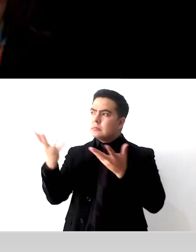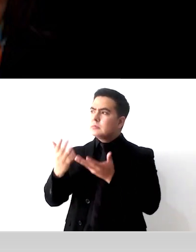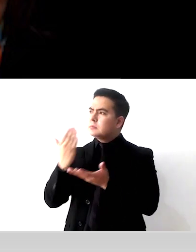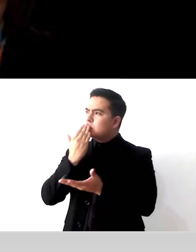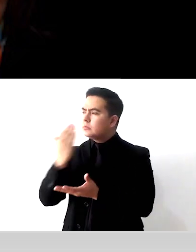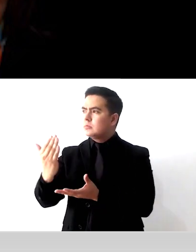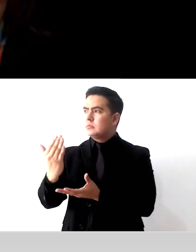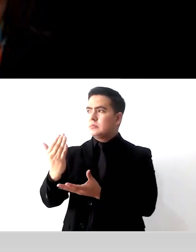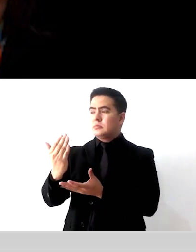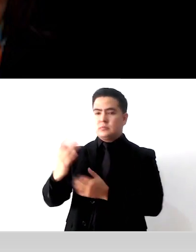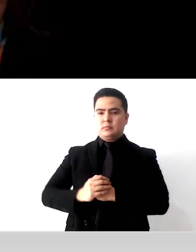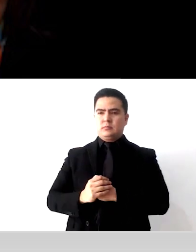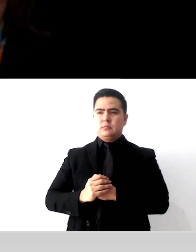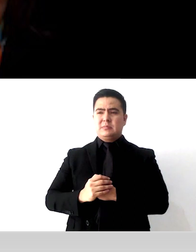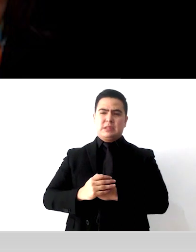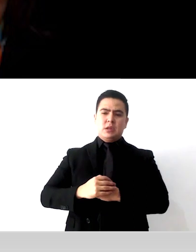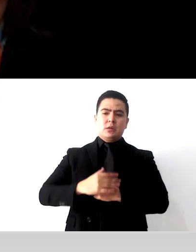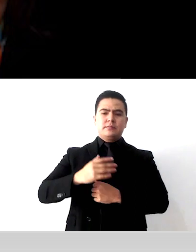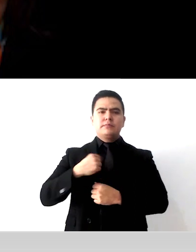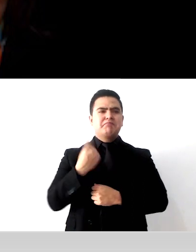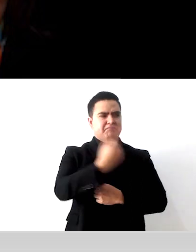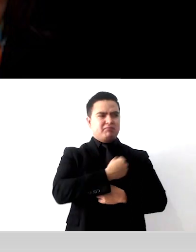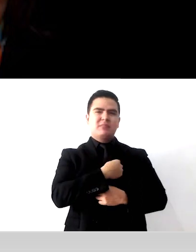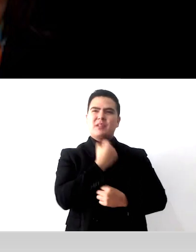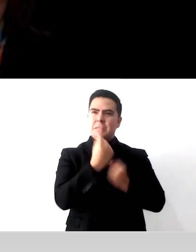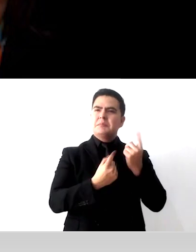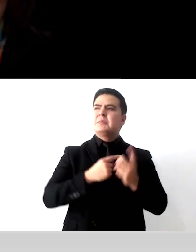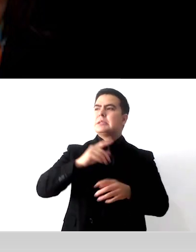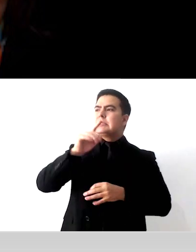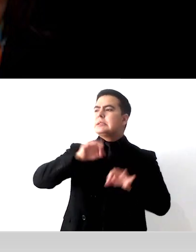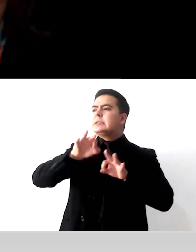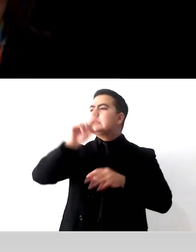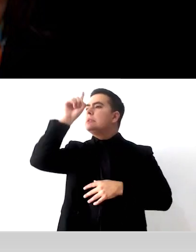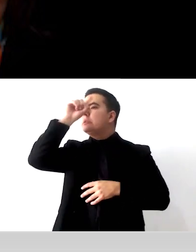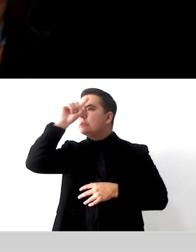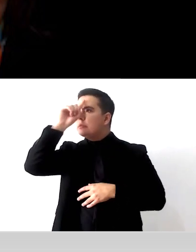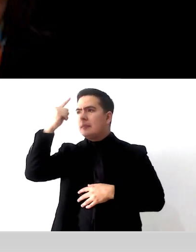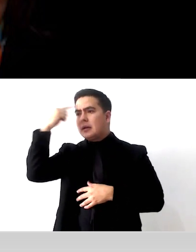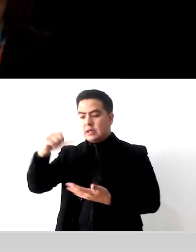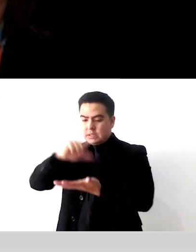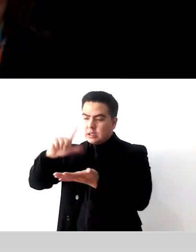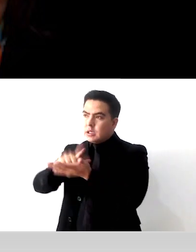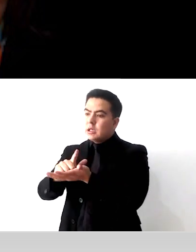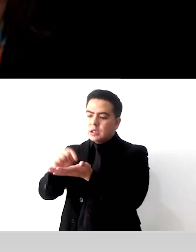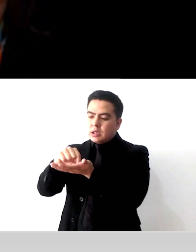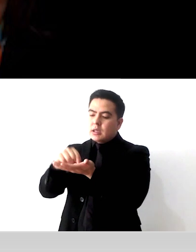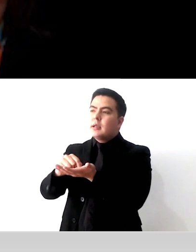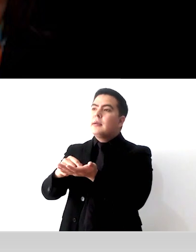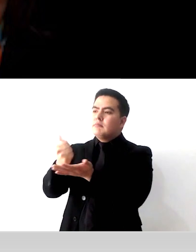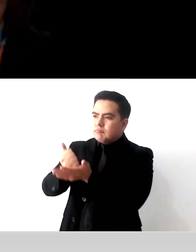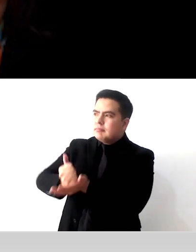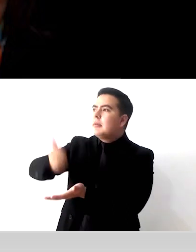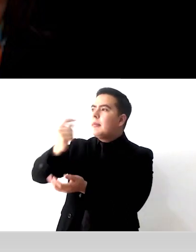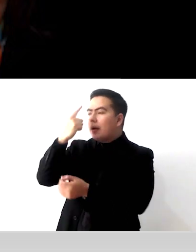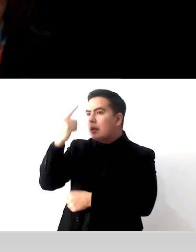Hemos trabajado consultorías en la elaboración de los protocolos de los partidos políticos para que